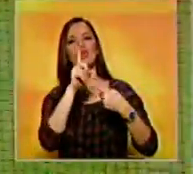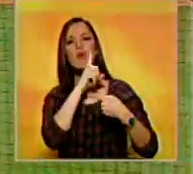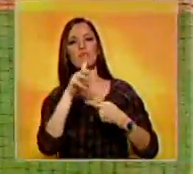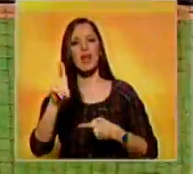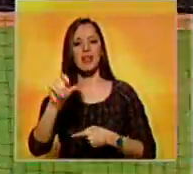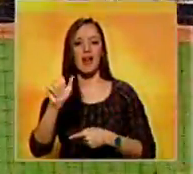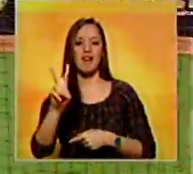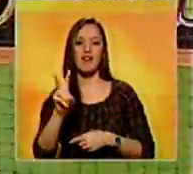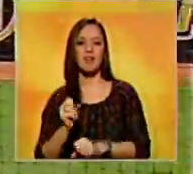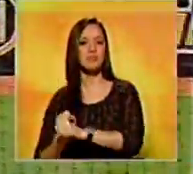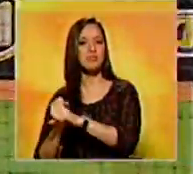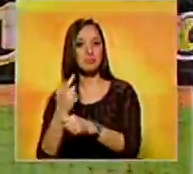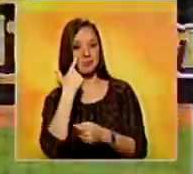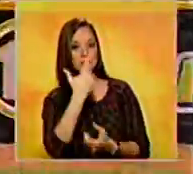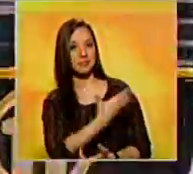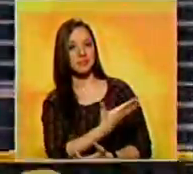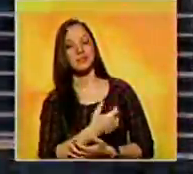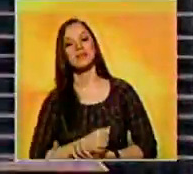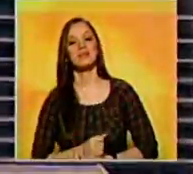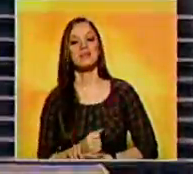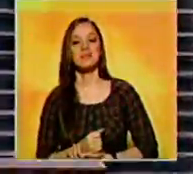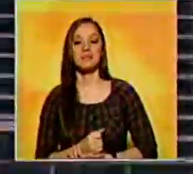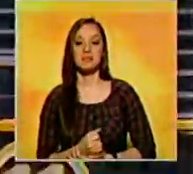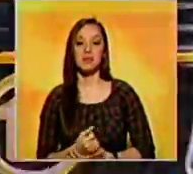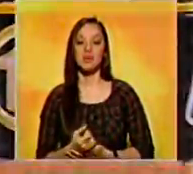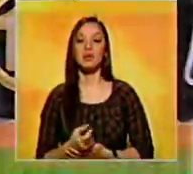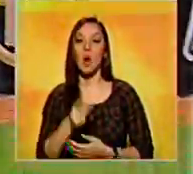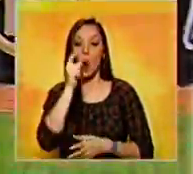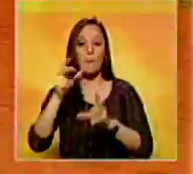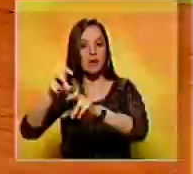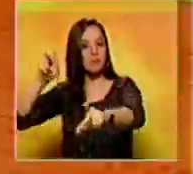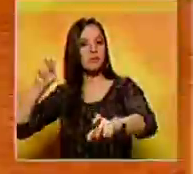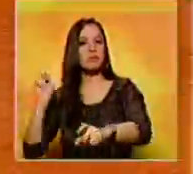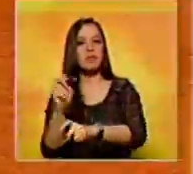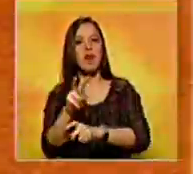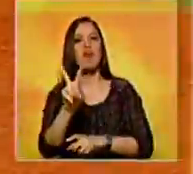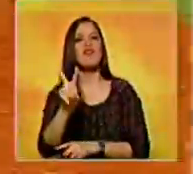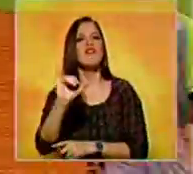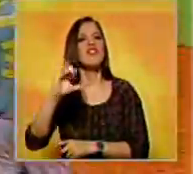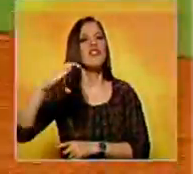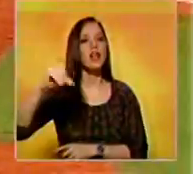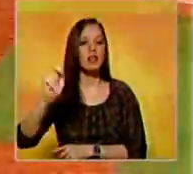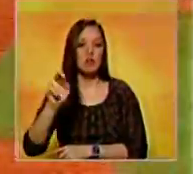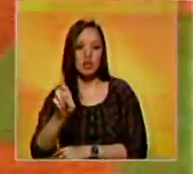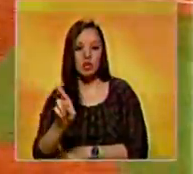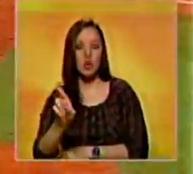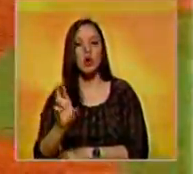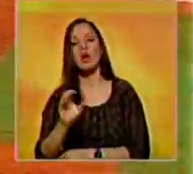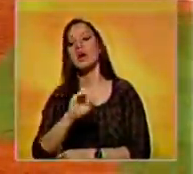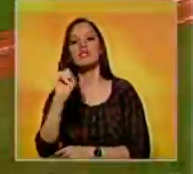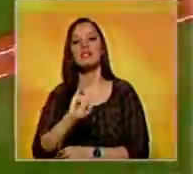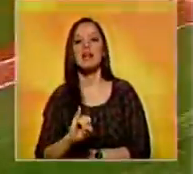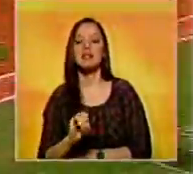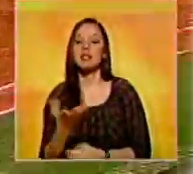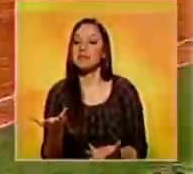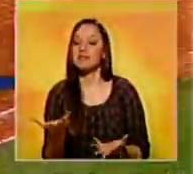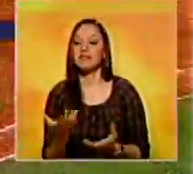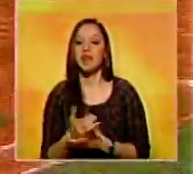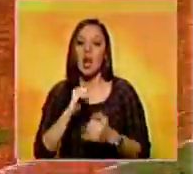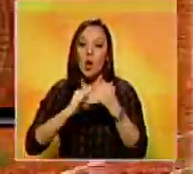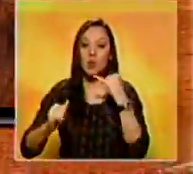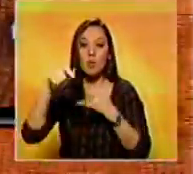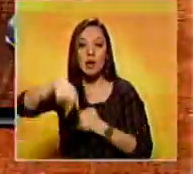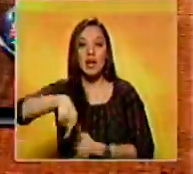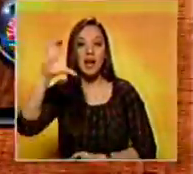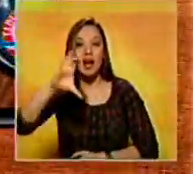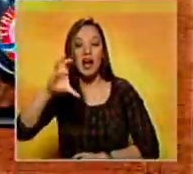un vuelo acerca. Este encuentro marcó el debut del lanzador Víctor Sánchez con el equipo del Caracas. Sánchez terminó sin decisión. Por último, acá en